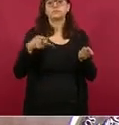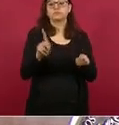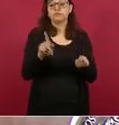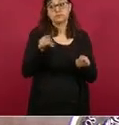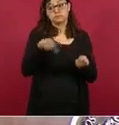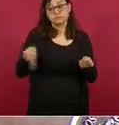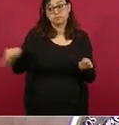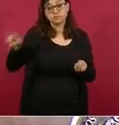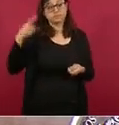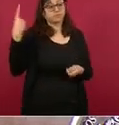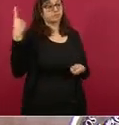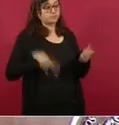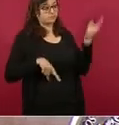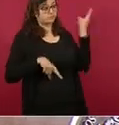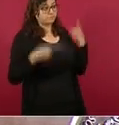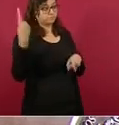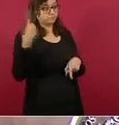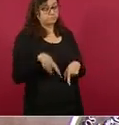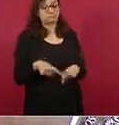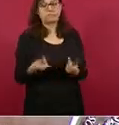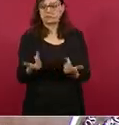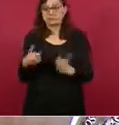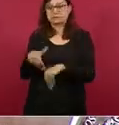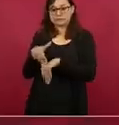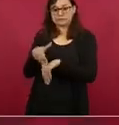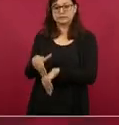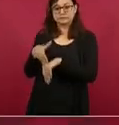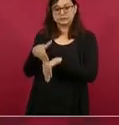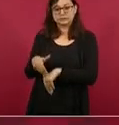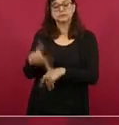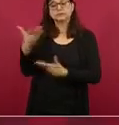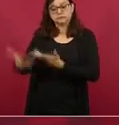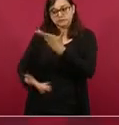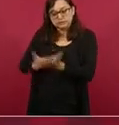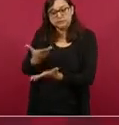y no solo obedeciendo, sirviendo